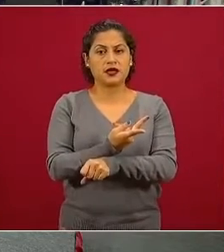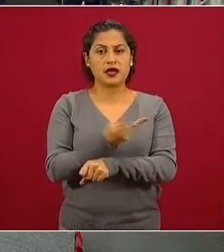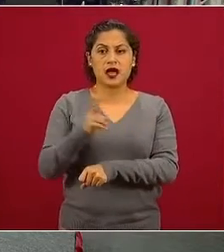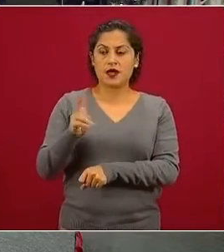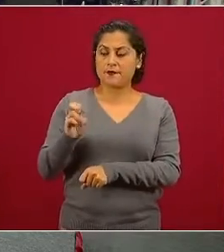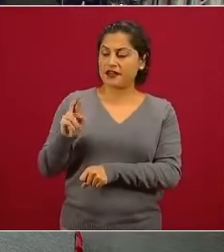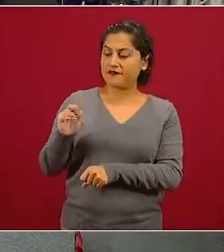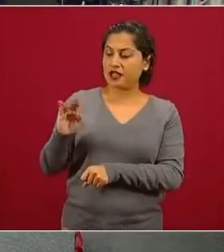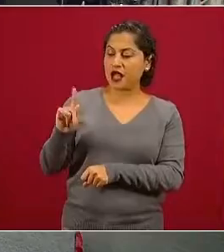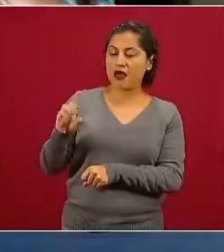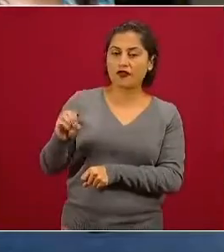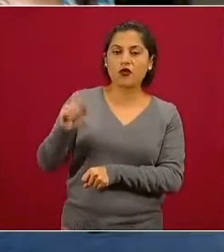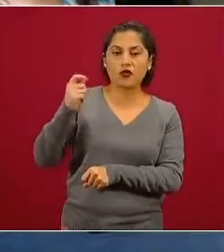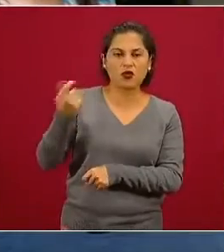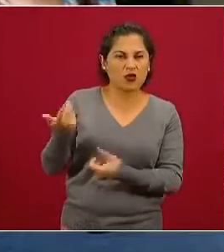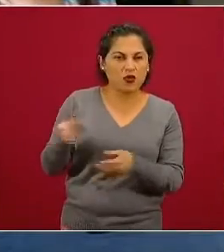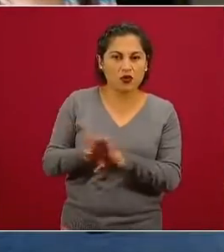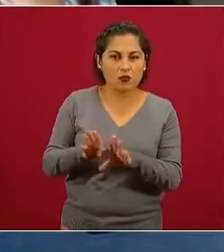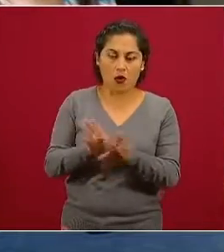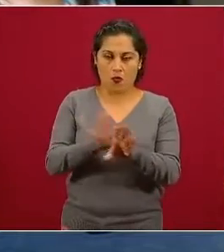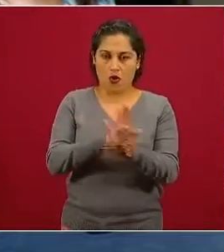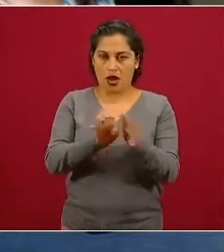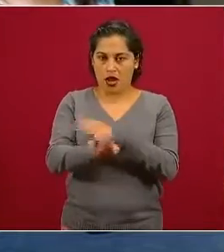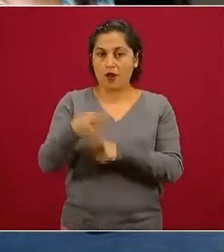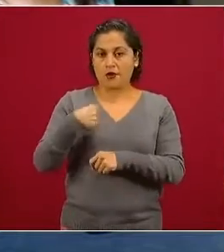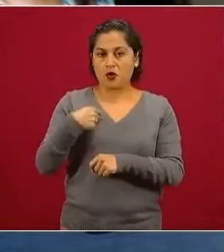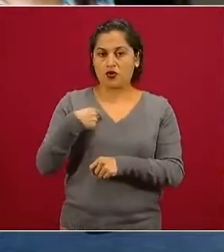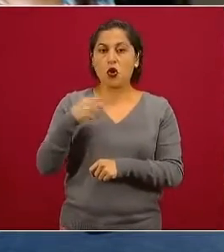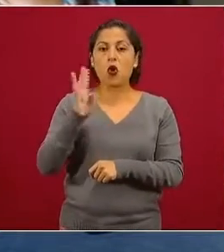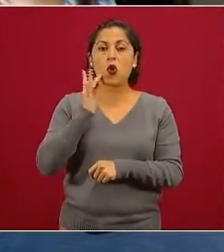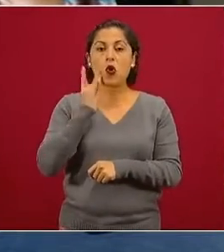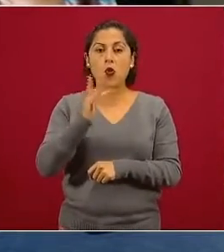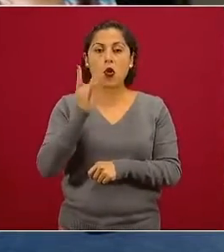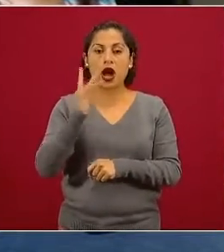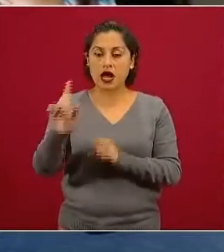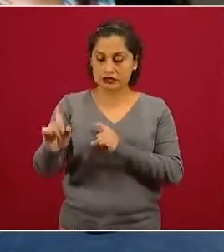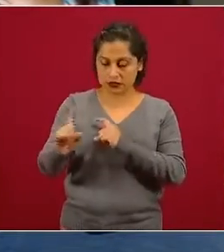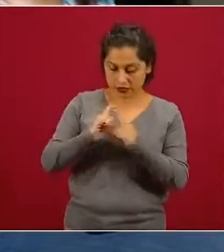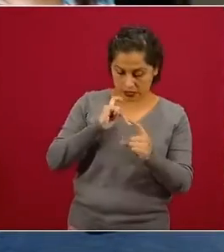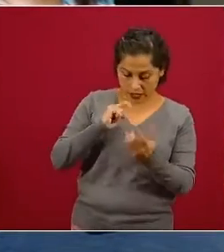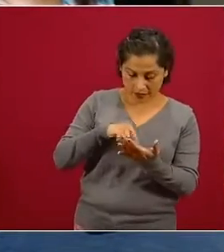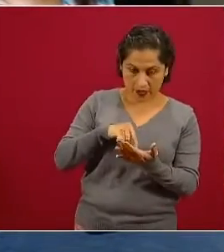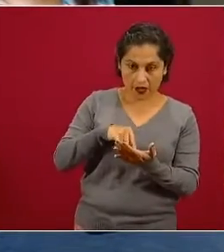y ojalá para el bien público. Gracias. Daniela Pastrana.